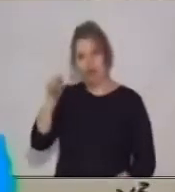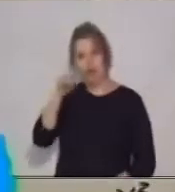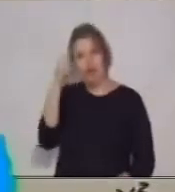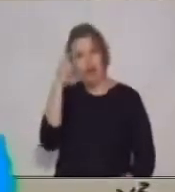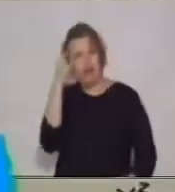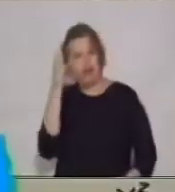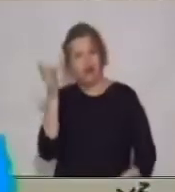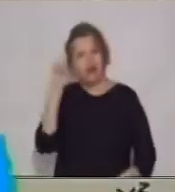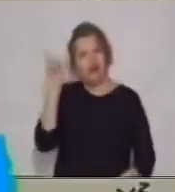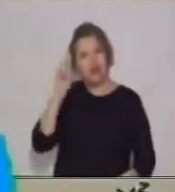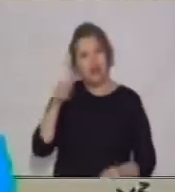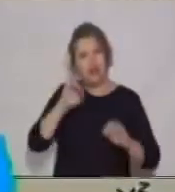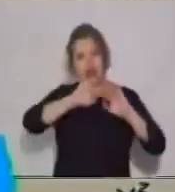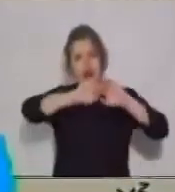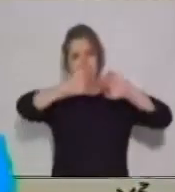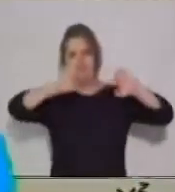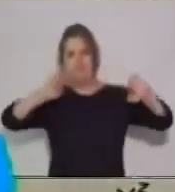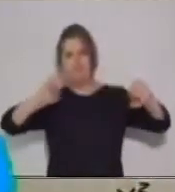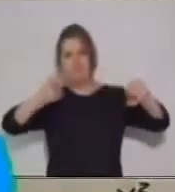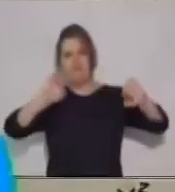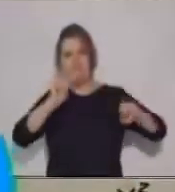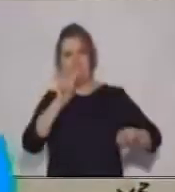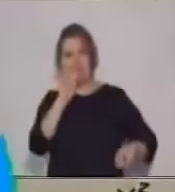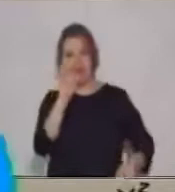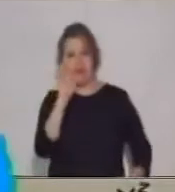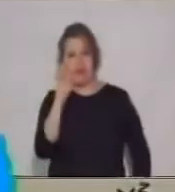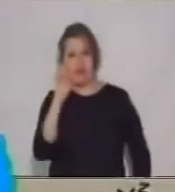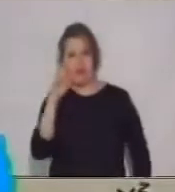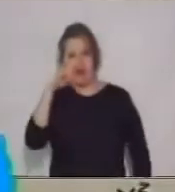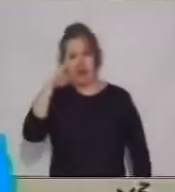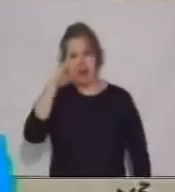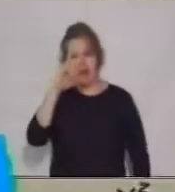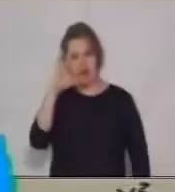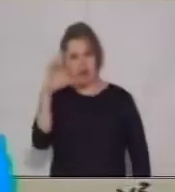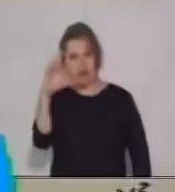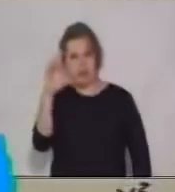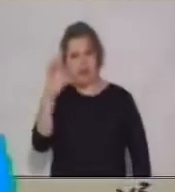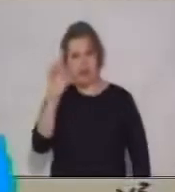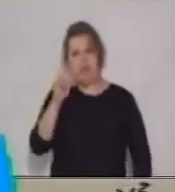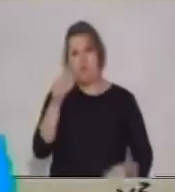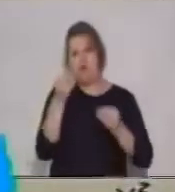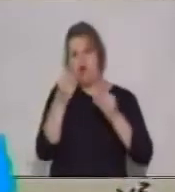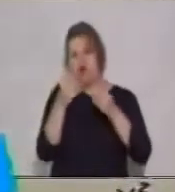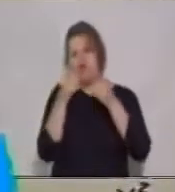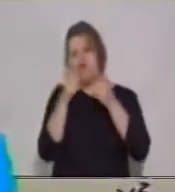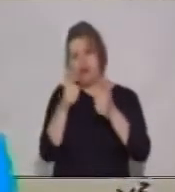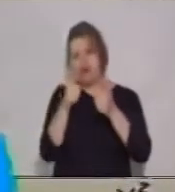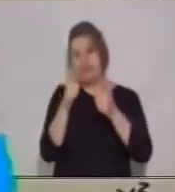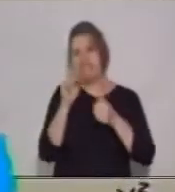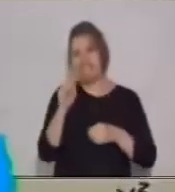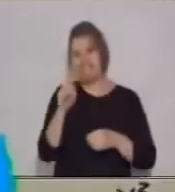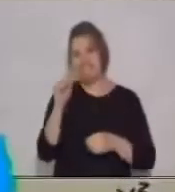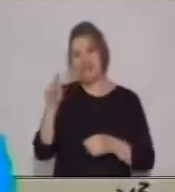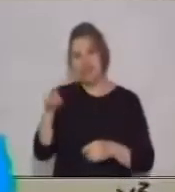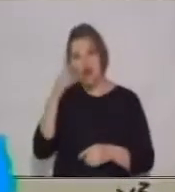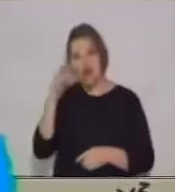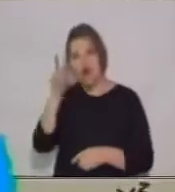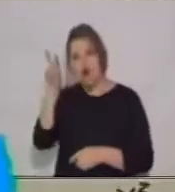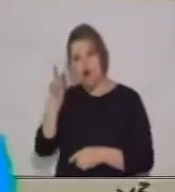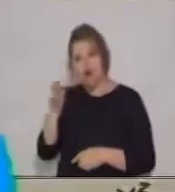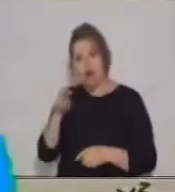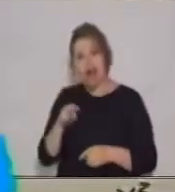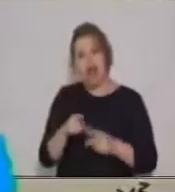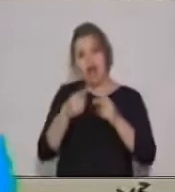esta parábola? Muy bien, está aquí en el vértice, en el origen. En el origen,